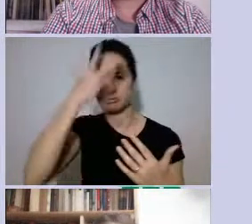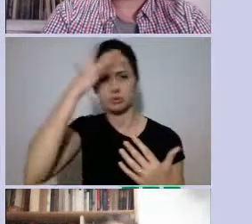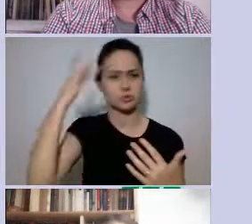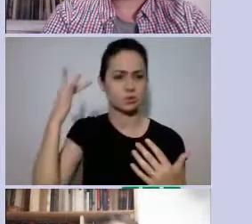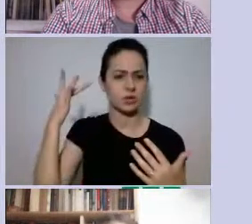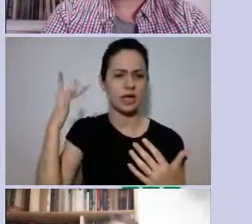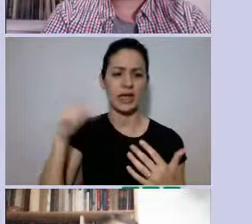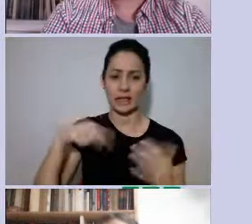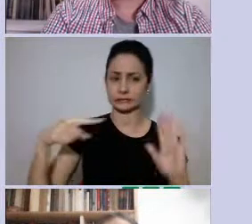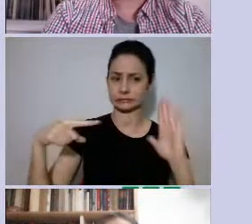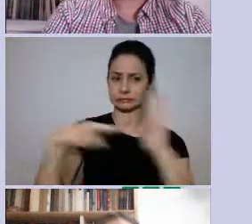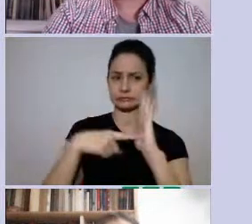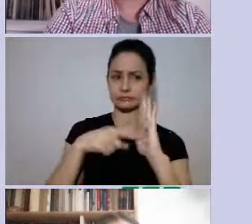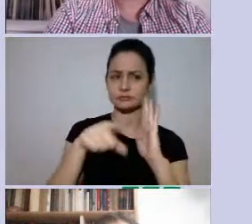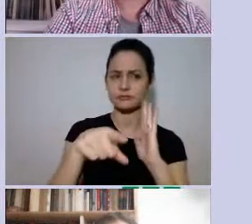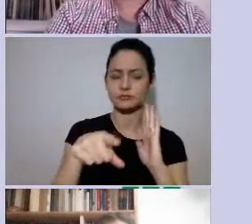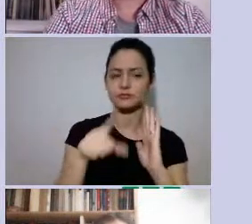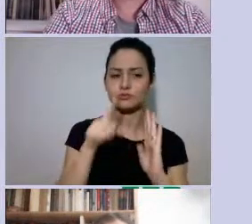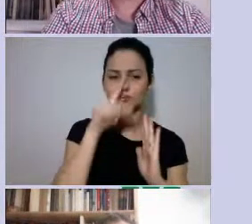acusación muy explícita